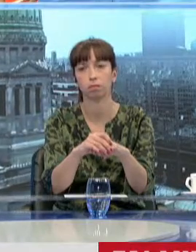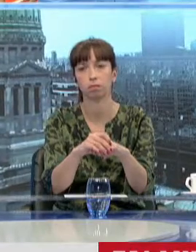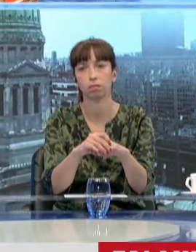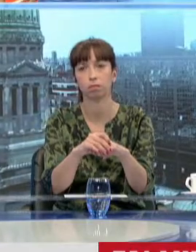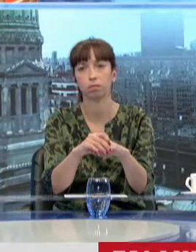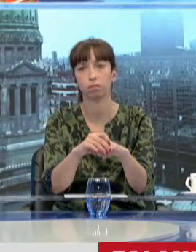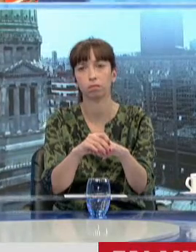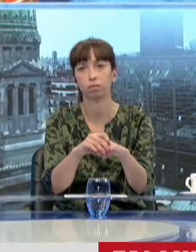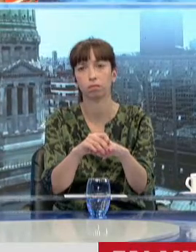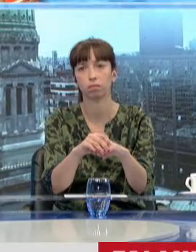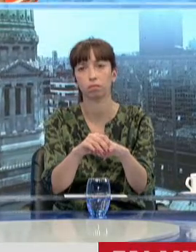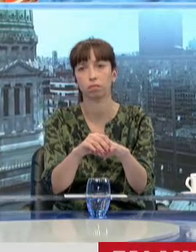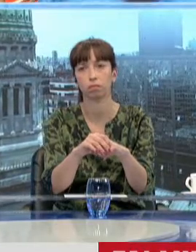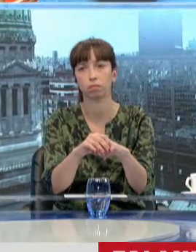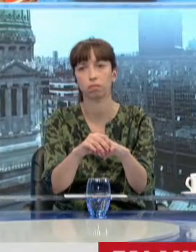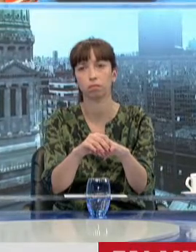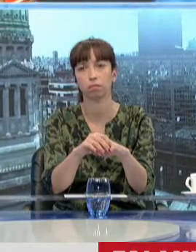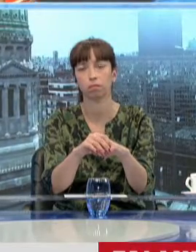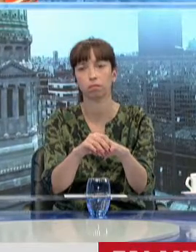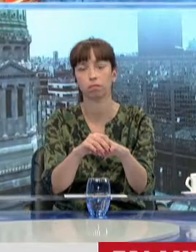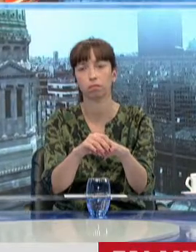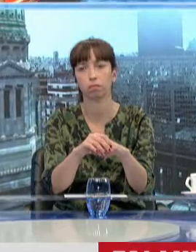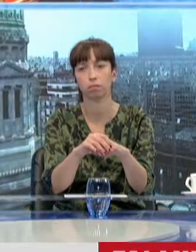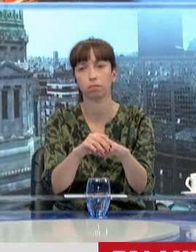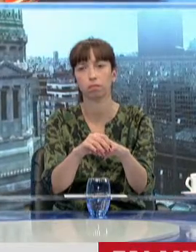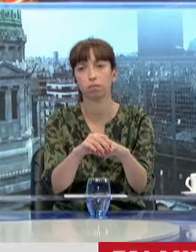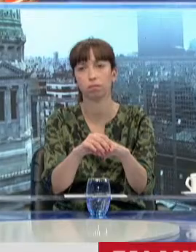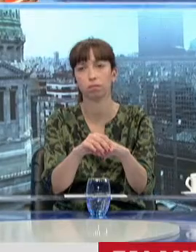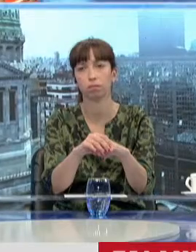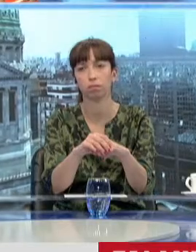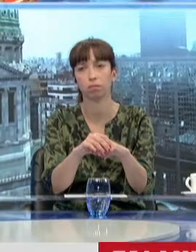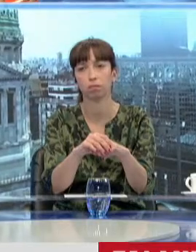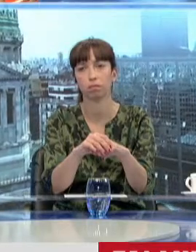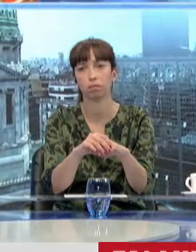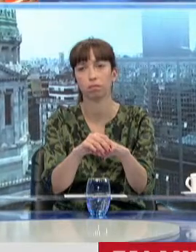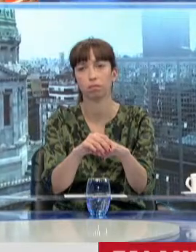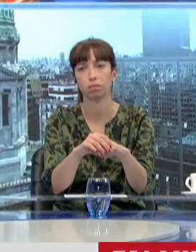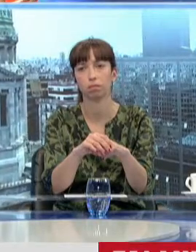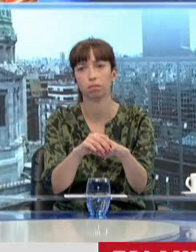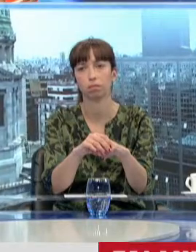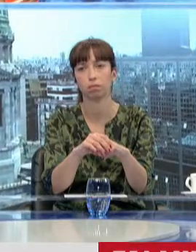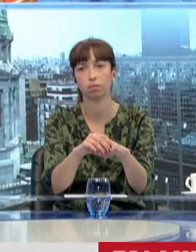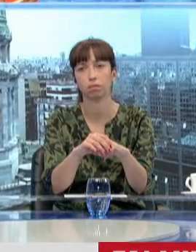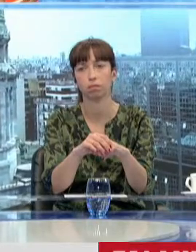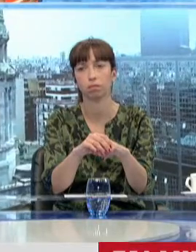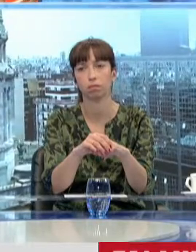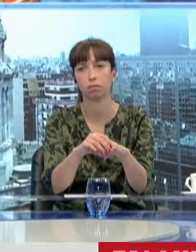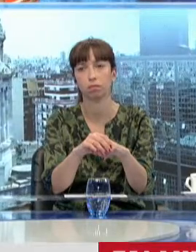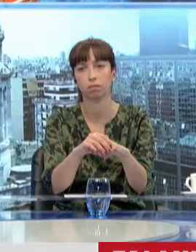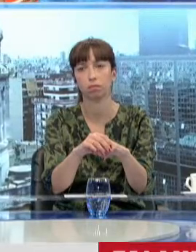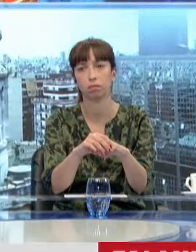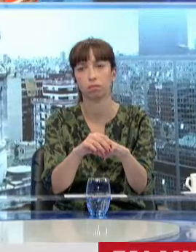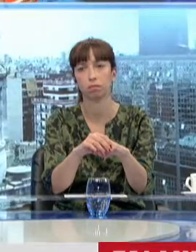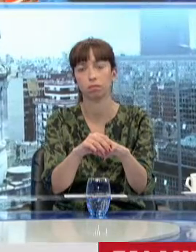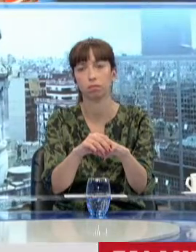estamos prácticamente en el mismo nivel. O sea que la competitividad de nuestras exportaciones no se